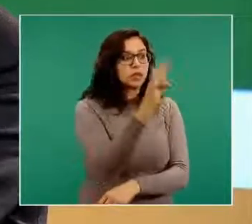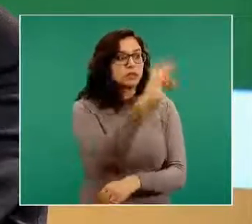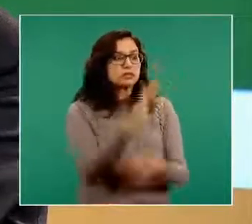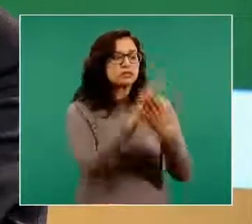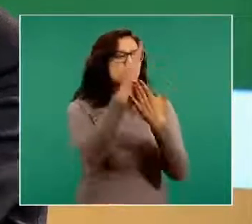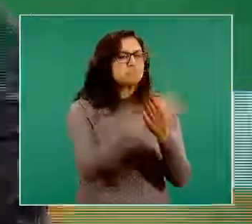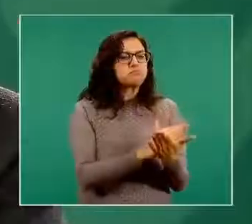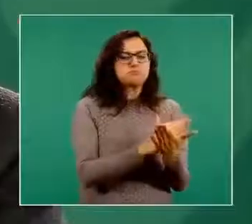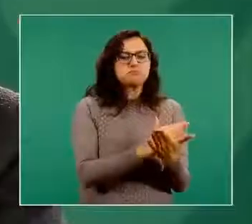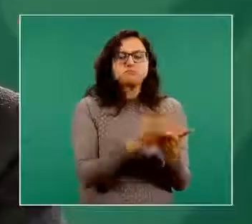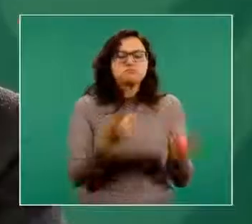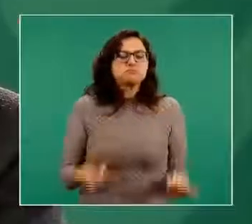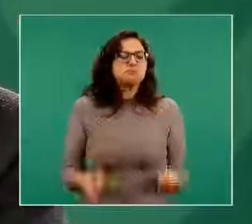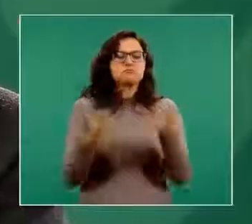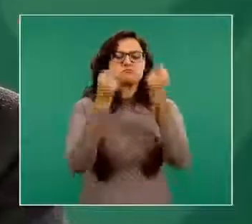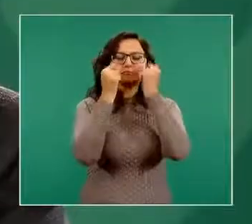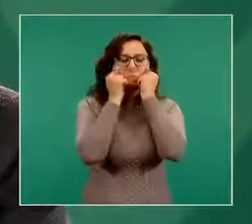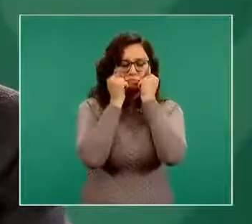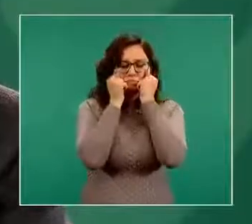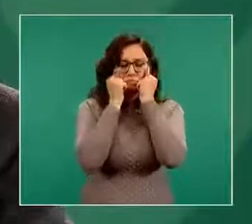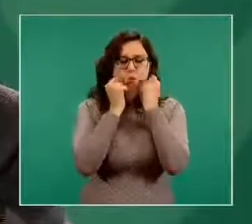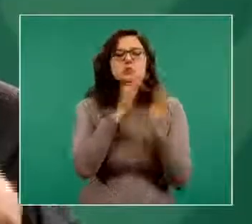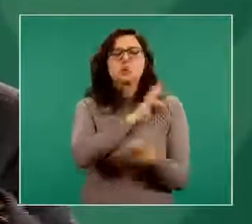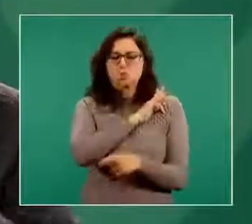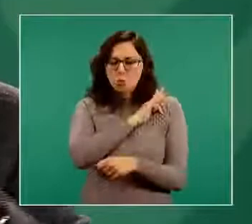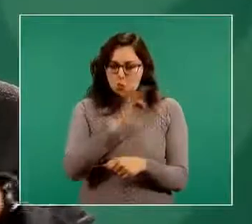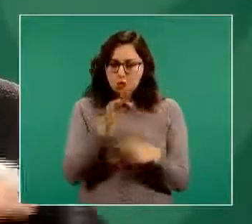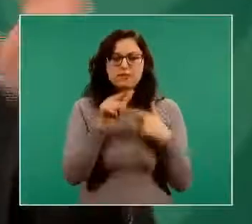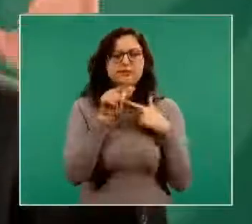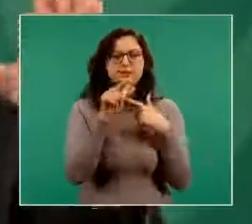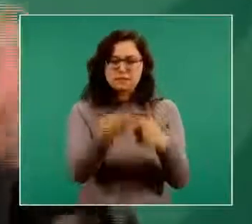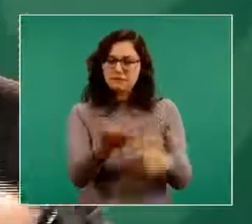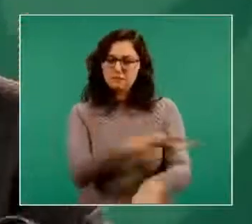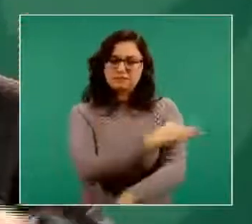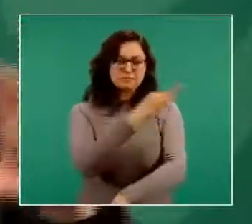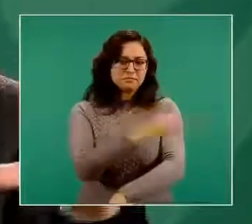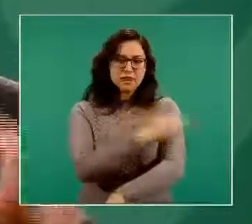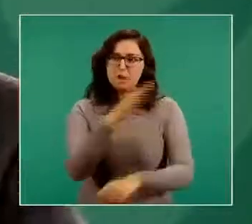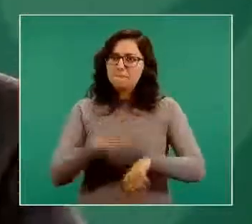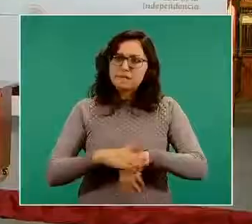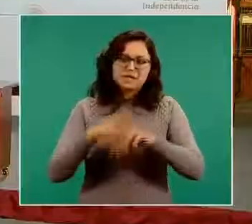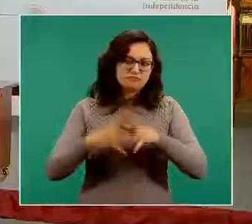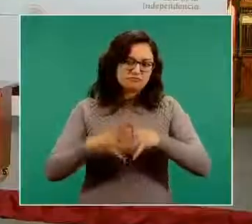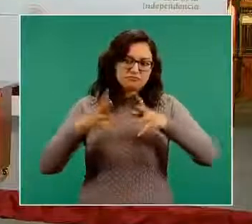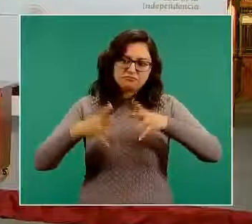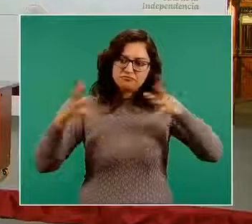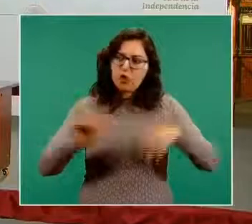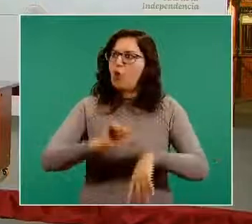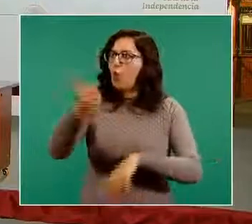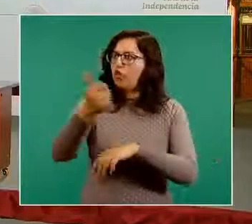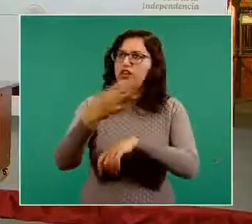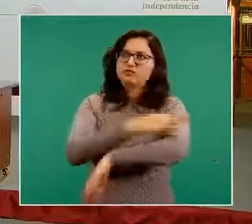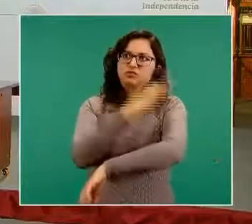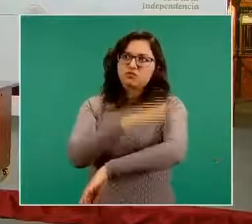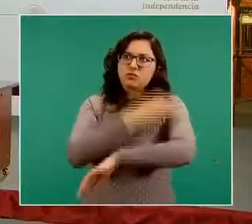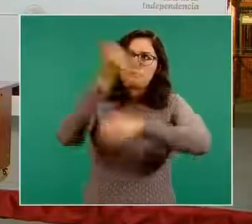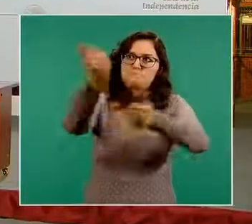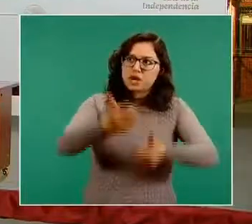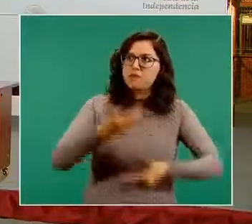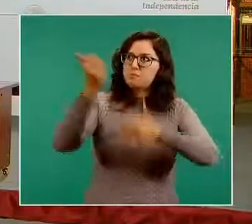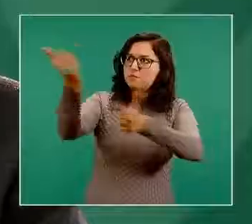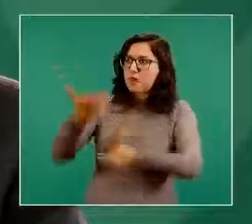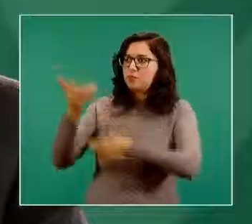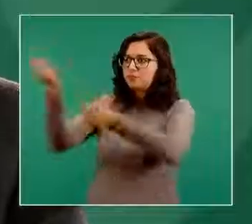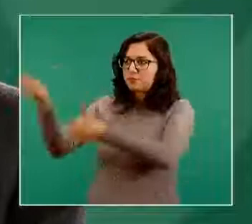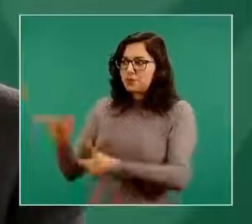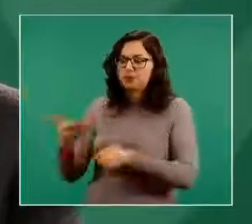reducción y retraso de la vacuna de Pfizer, sino ya seguir amplificando el programa. Respecto a la de